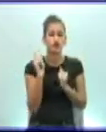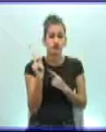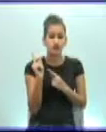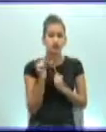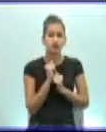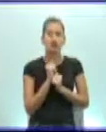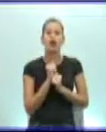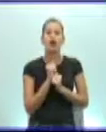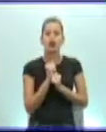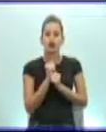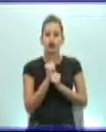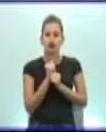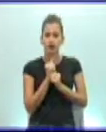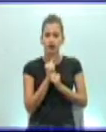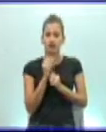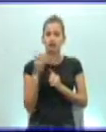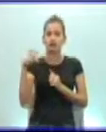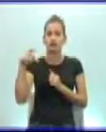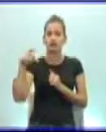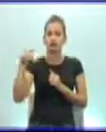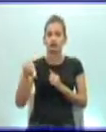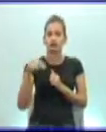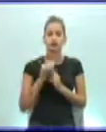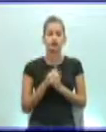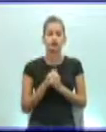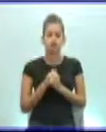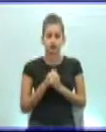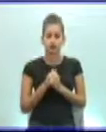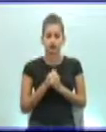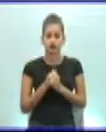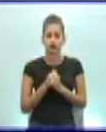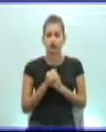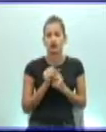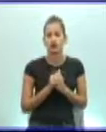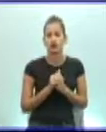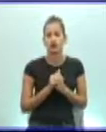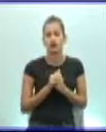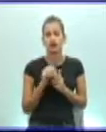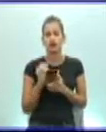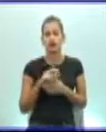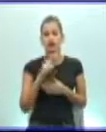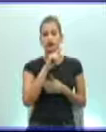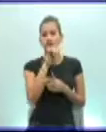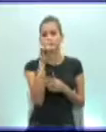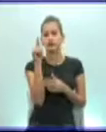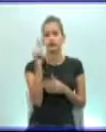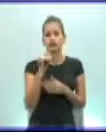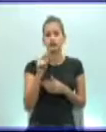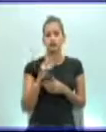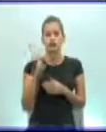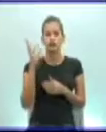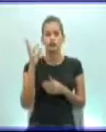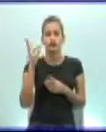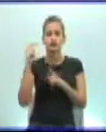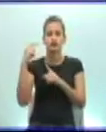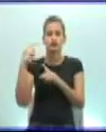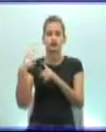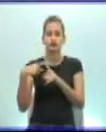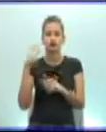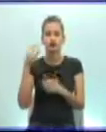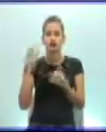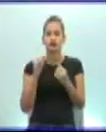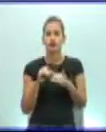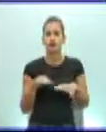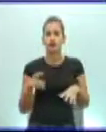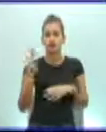racionales. Los enteros, los naturales y los fraccionarios van a ser racionales como les estoy mostrando aquí a la derecha, la